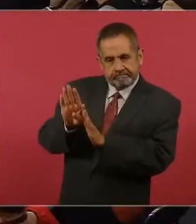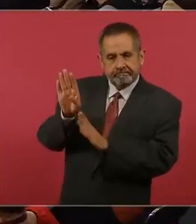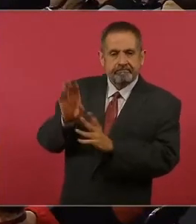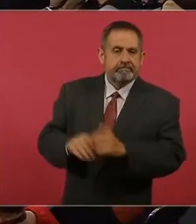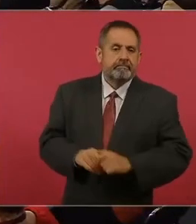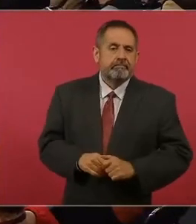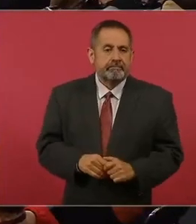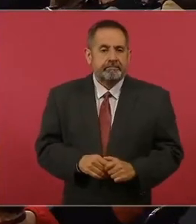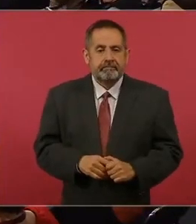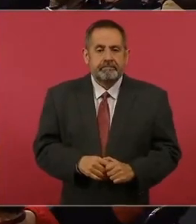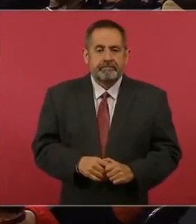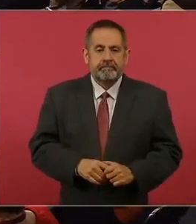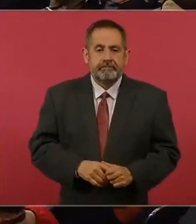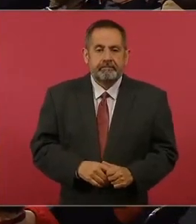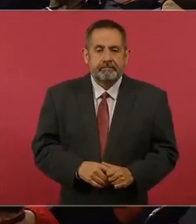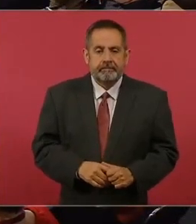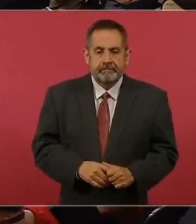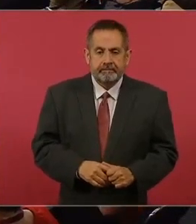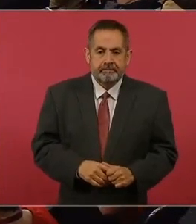Adelante.